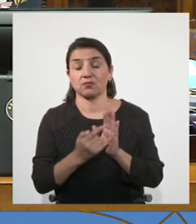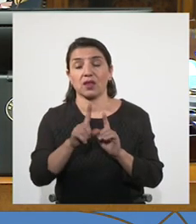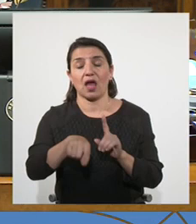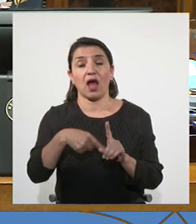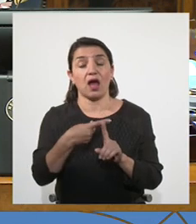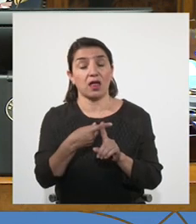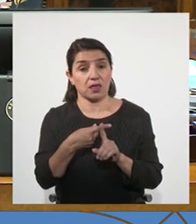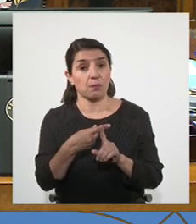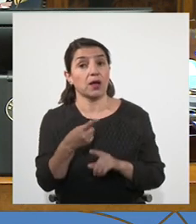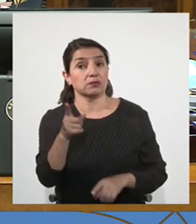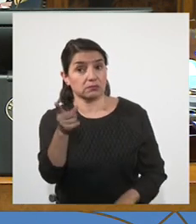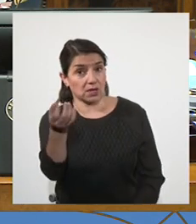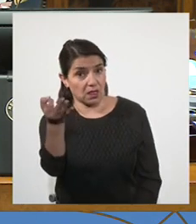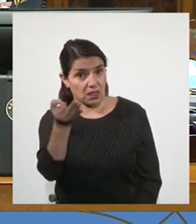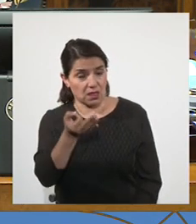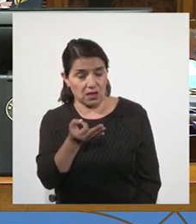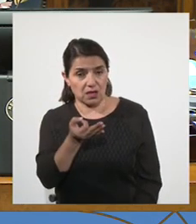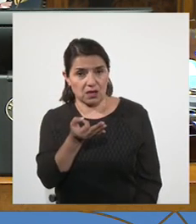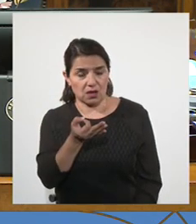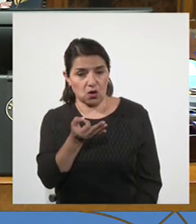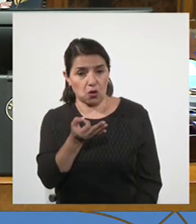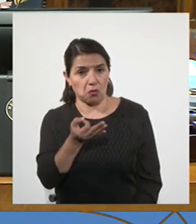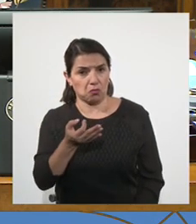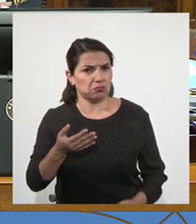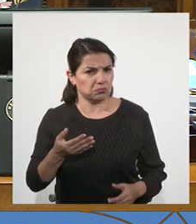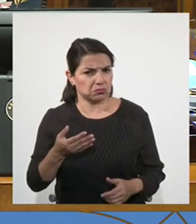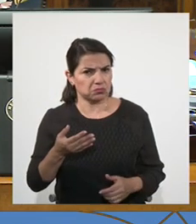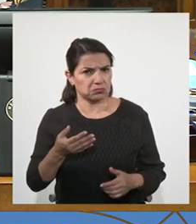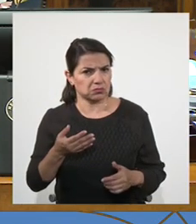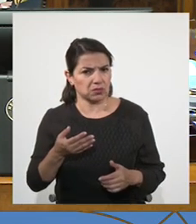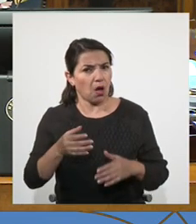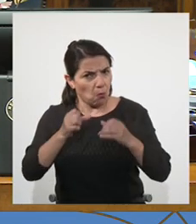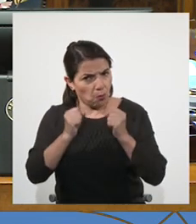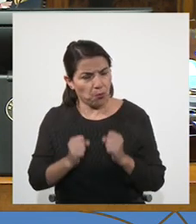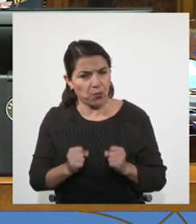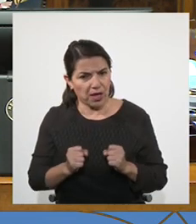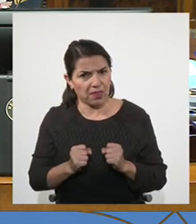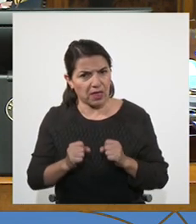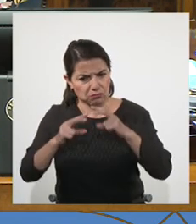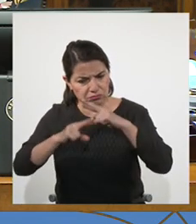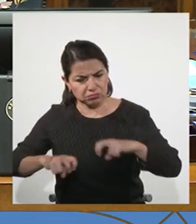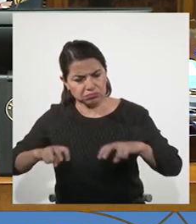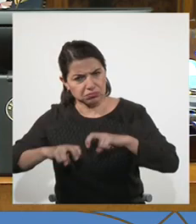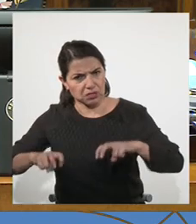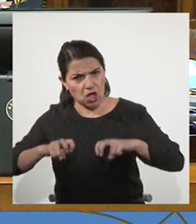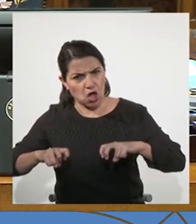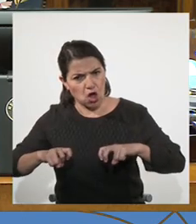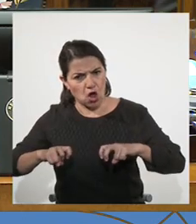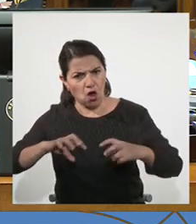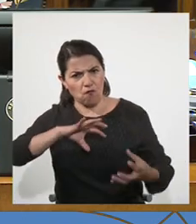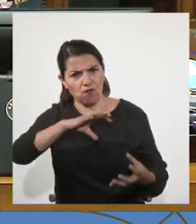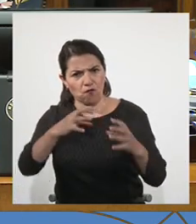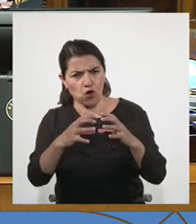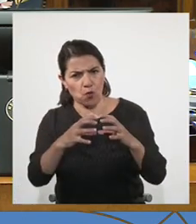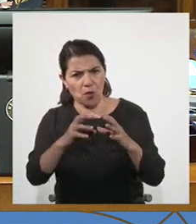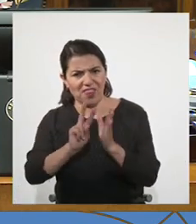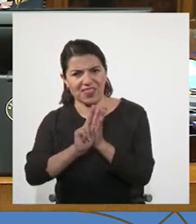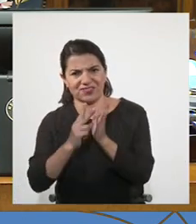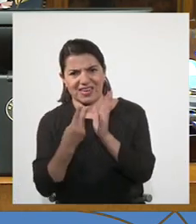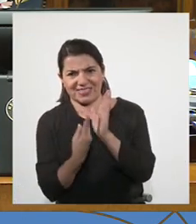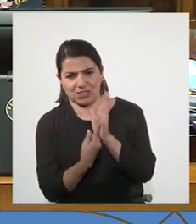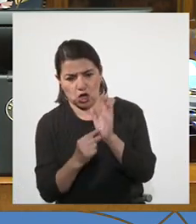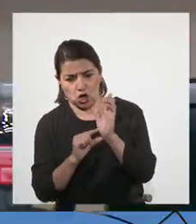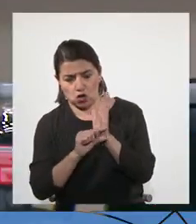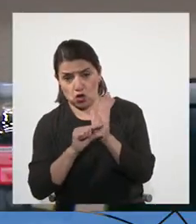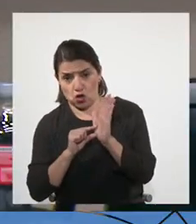Además señaló que estaba dispuesto a estudiar una fórmula de transición para la revisión de la letra C. Claro, porque